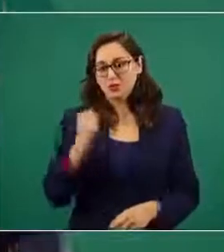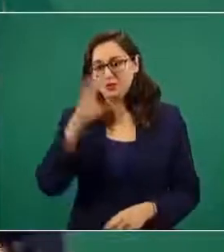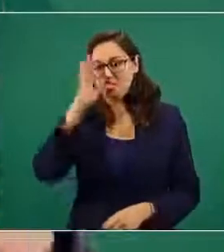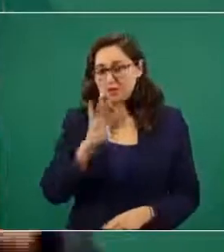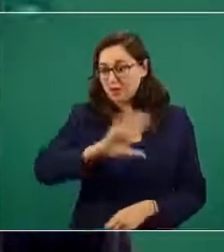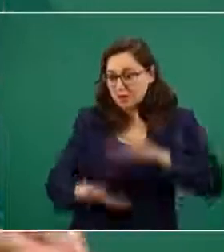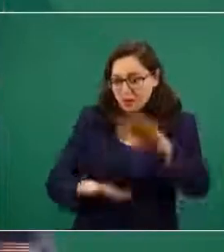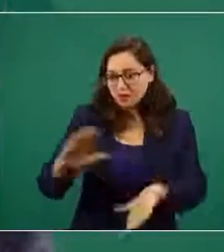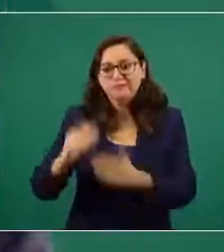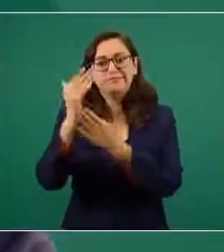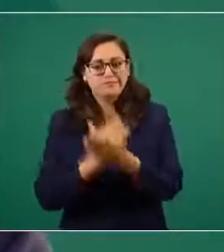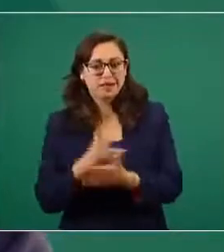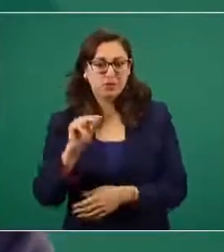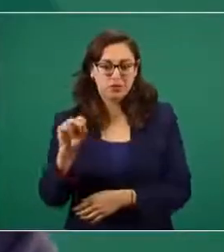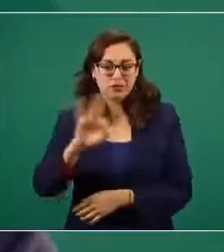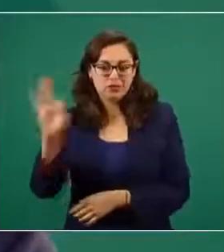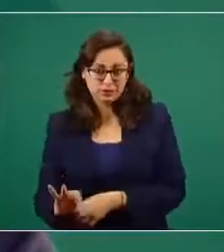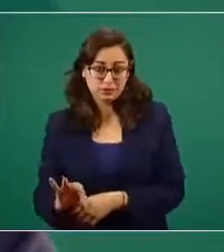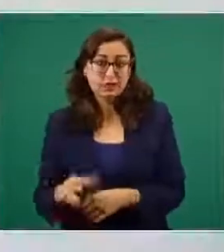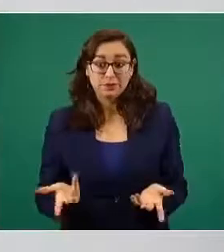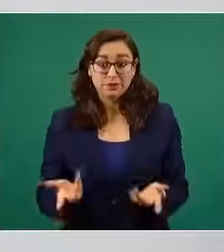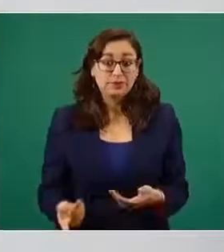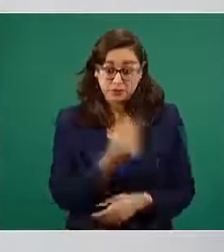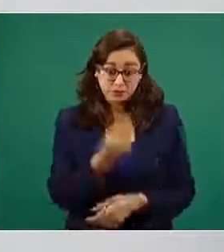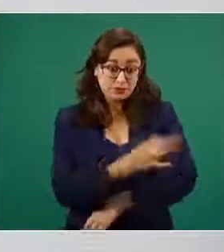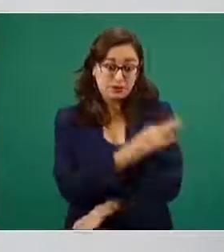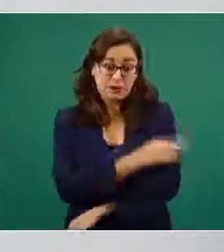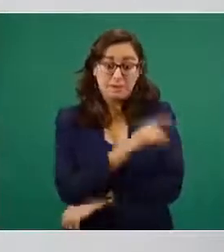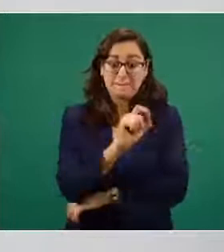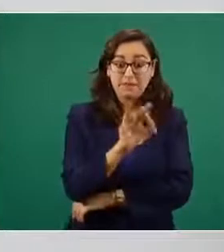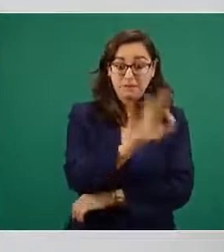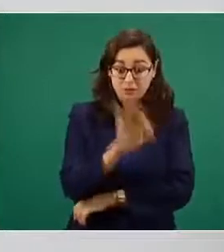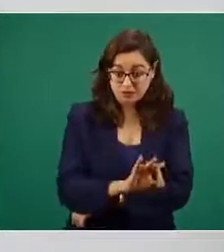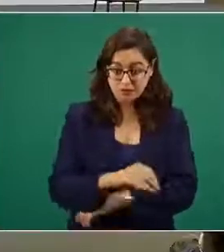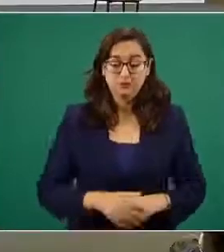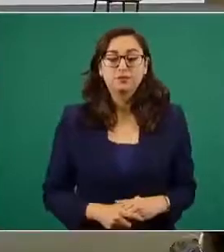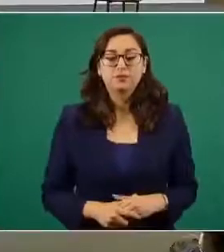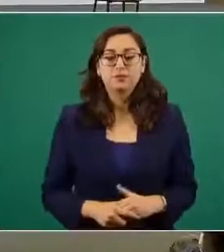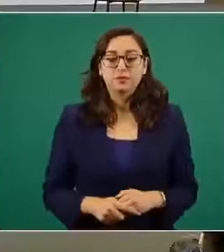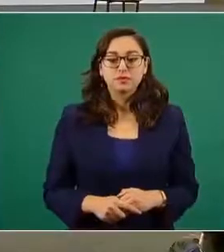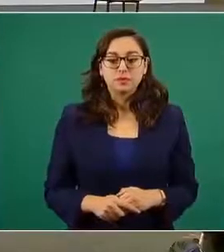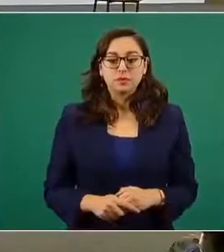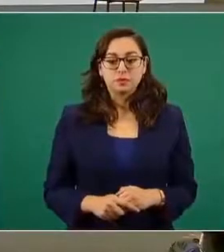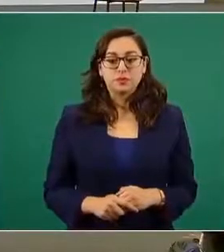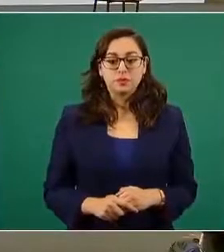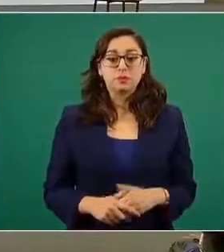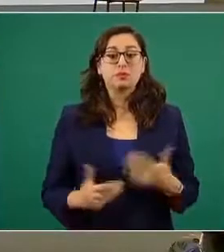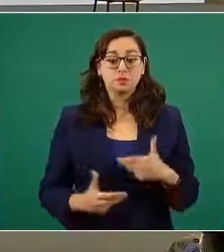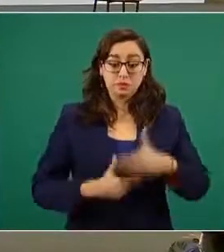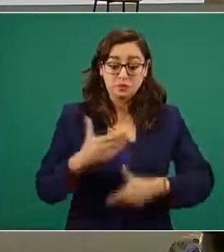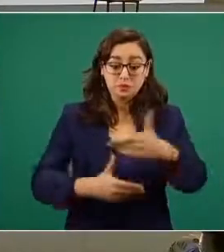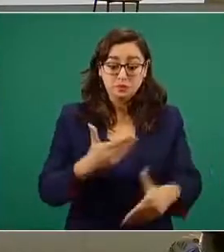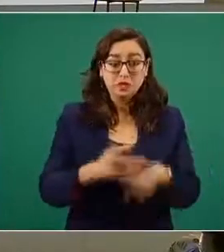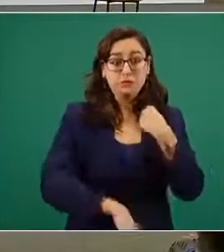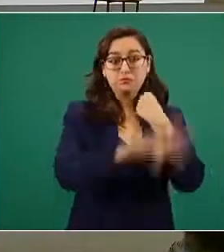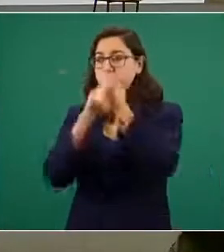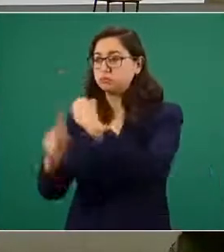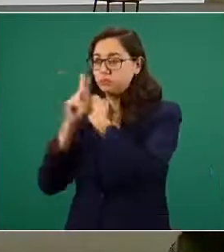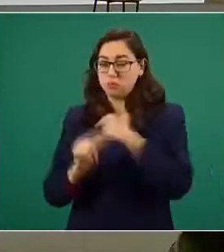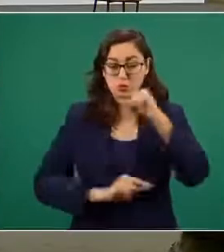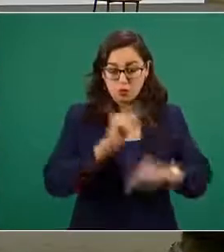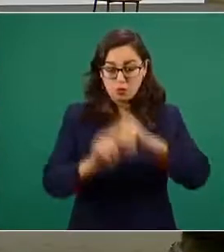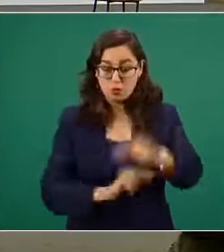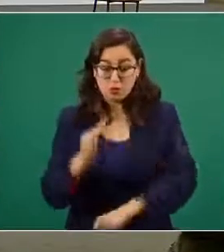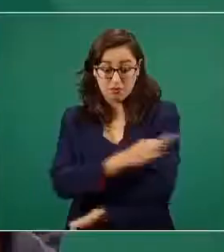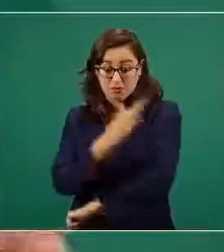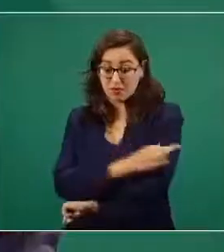en 80% cuando alcancemos 20% de cobertura. En su momento los países que alcancemos alrededor del 60% de cobertura, esto